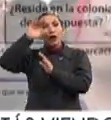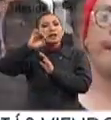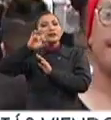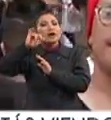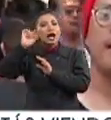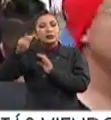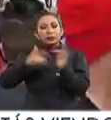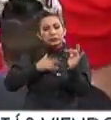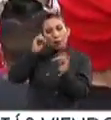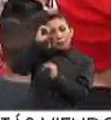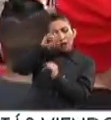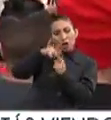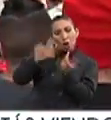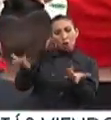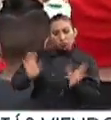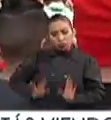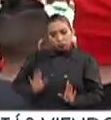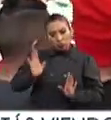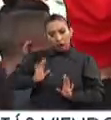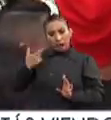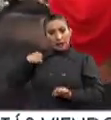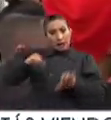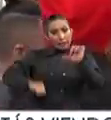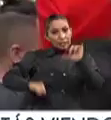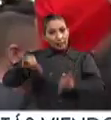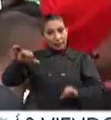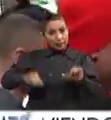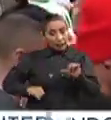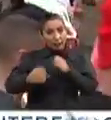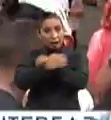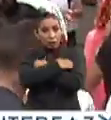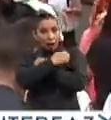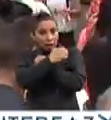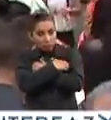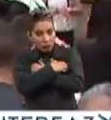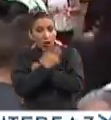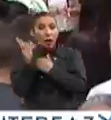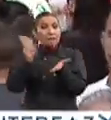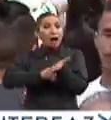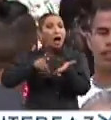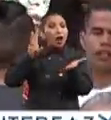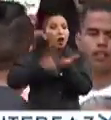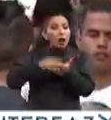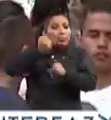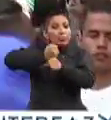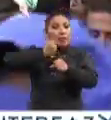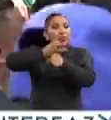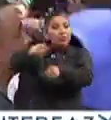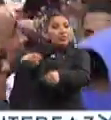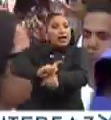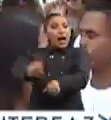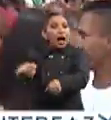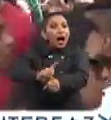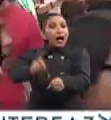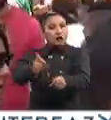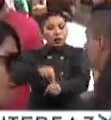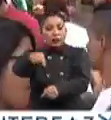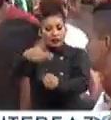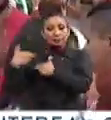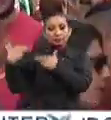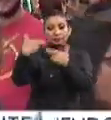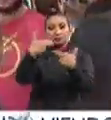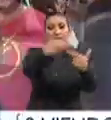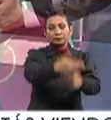incluye percepciones, aptitudes y actitudes, educación, valores que se practican cada día y que se